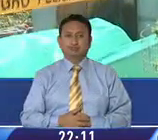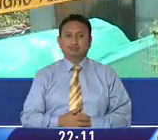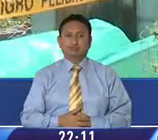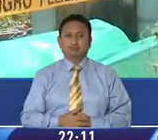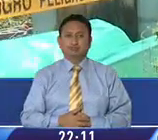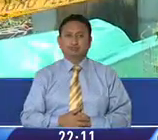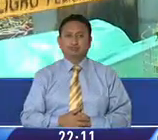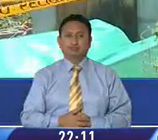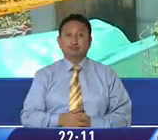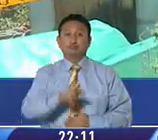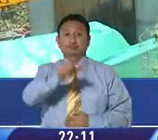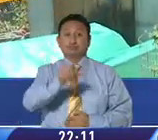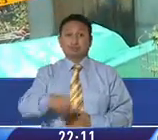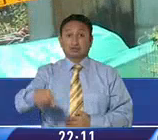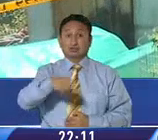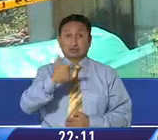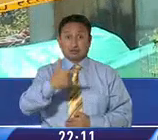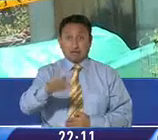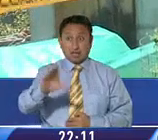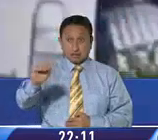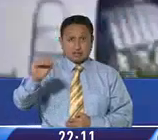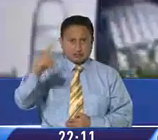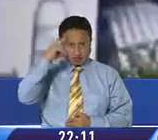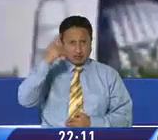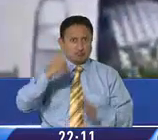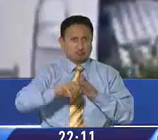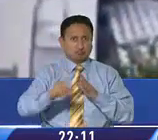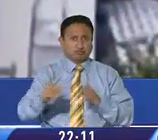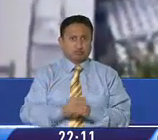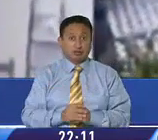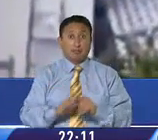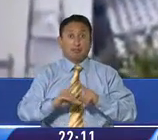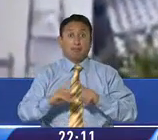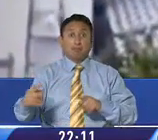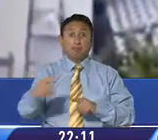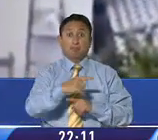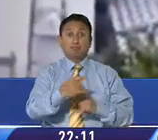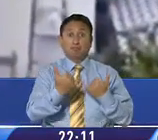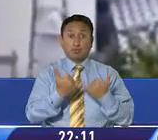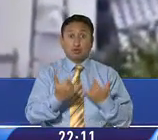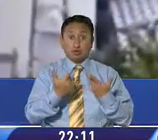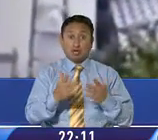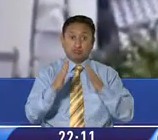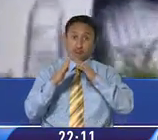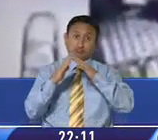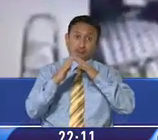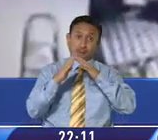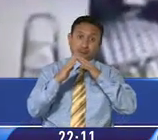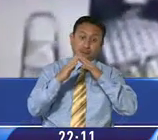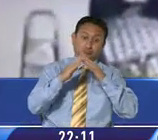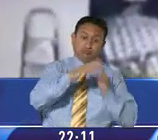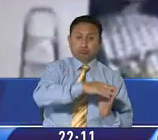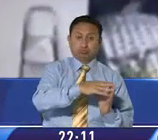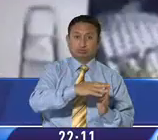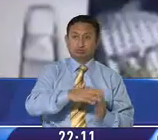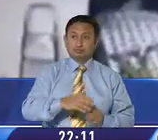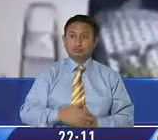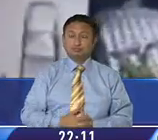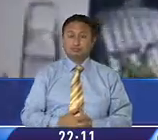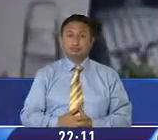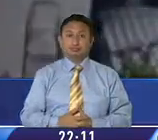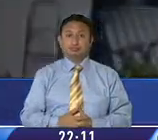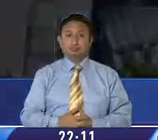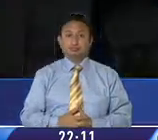anticipados, muchos incluso con alerta de desalojar sus hogares. Sin embargo, aquí finalmente ocurrió, pero esta vez sin dejar víctimas